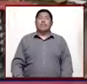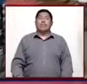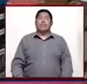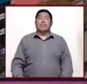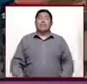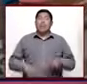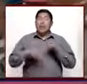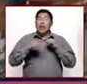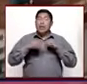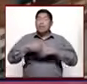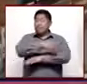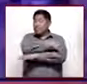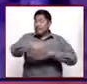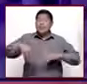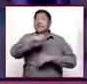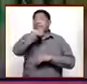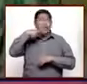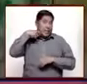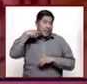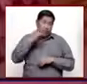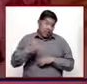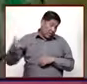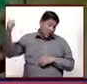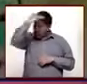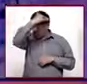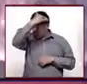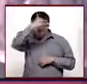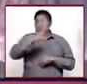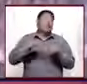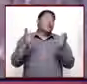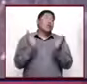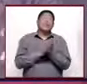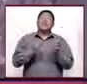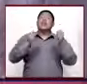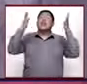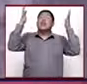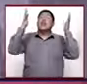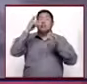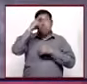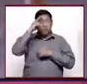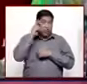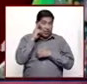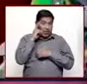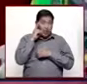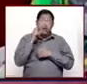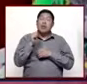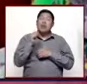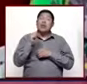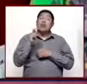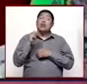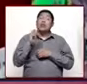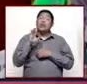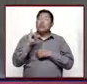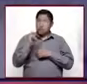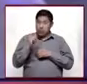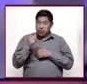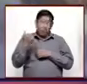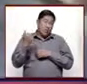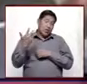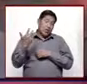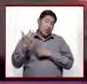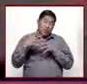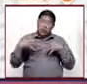Río Seco. En la ciudad del Alto tendremos una festividad celebrada a la Virgen de Asunción, con la participación de 13